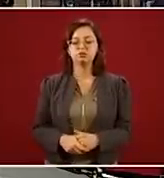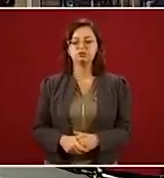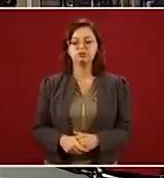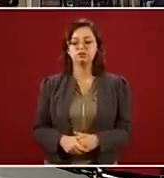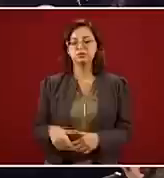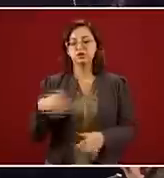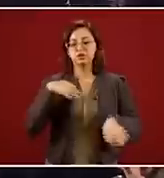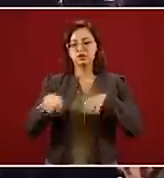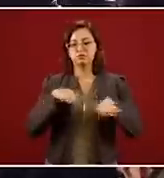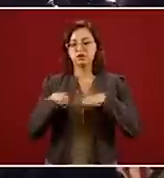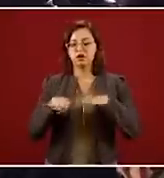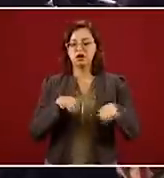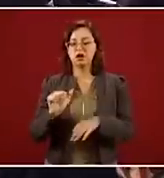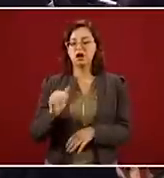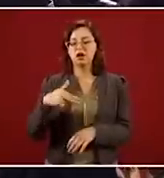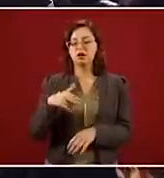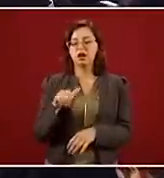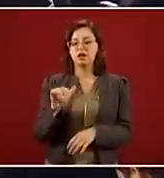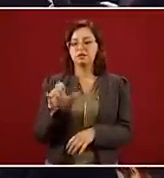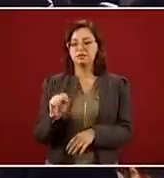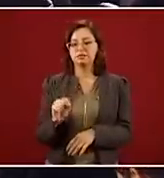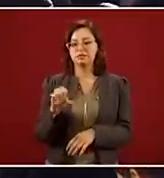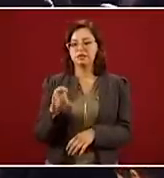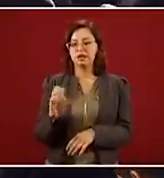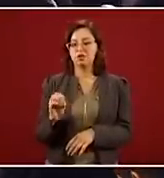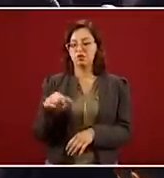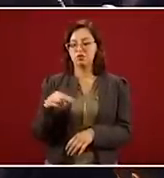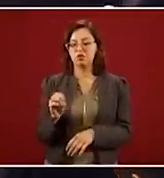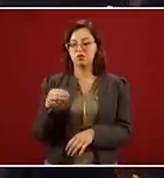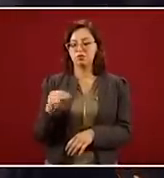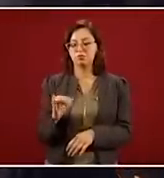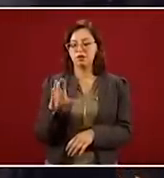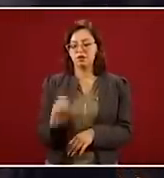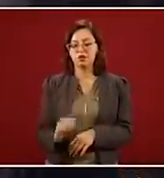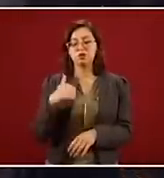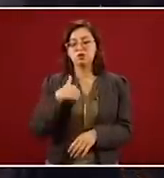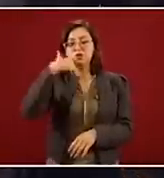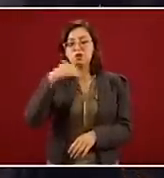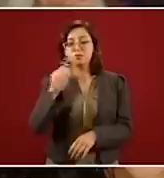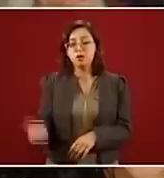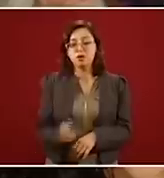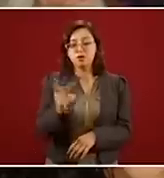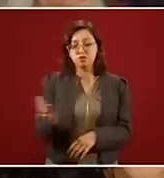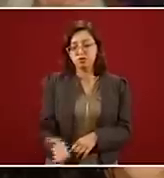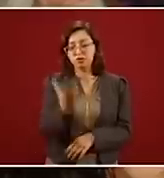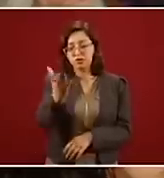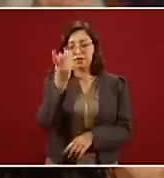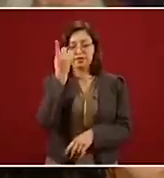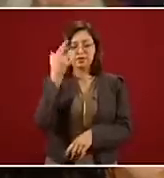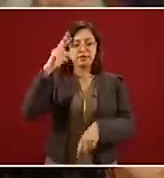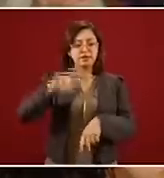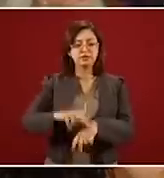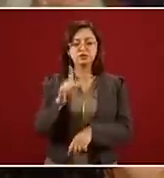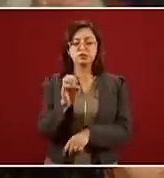Análisis Económico, Grupo SDP. Yo le quisiera preguntar al director de Pemex, si me hiciera